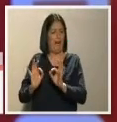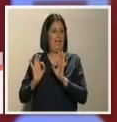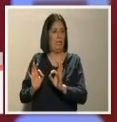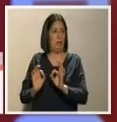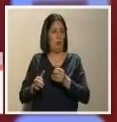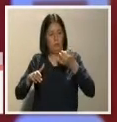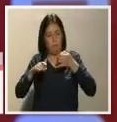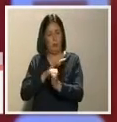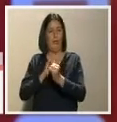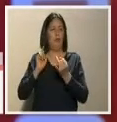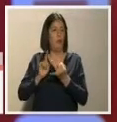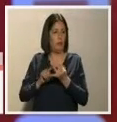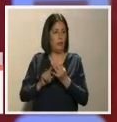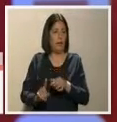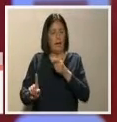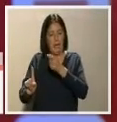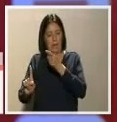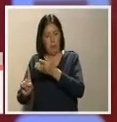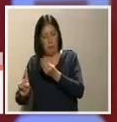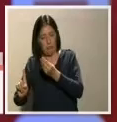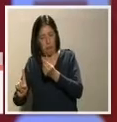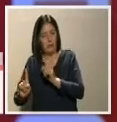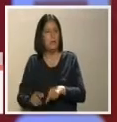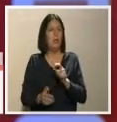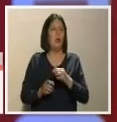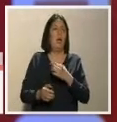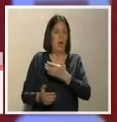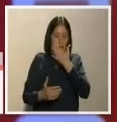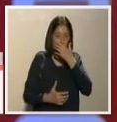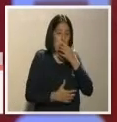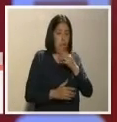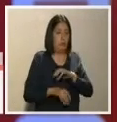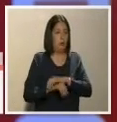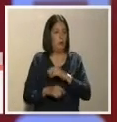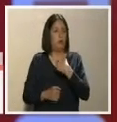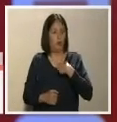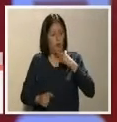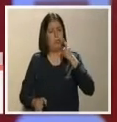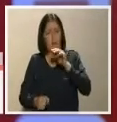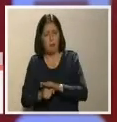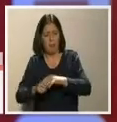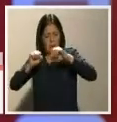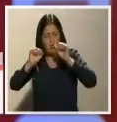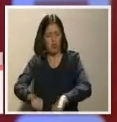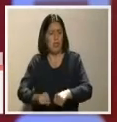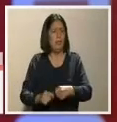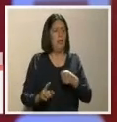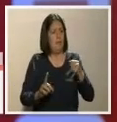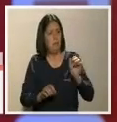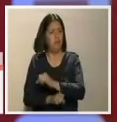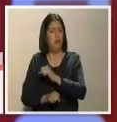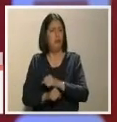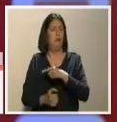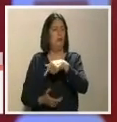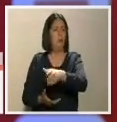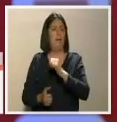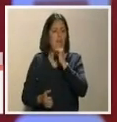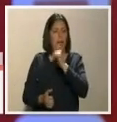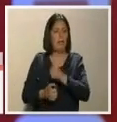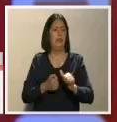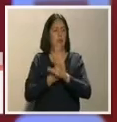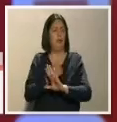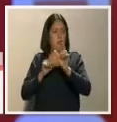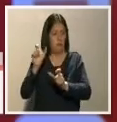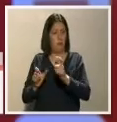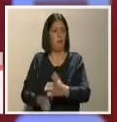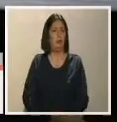los violadores, a los marcas, a los secuestradores. Yo me comprometo a luchar frontalmente contra la inseguridad